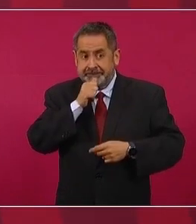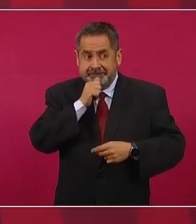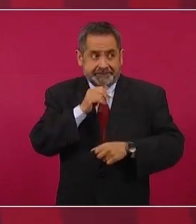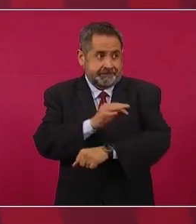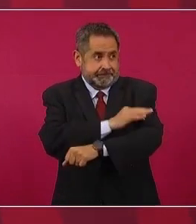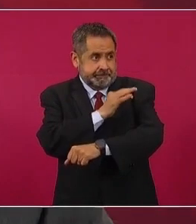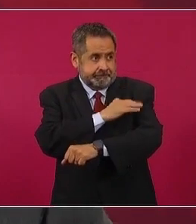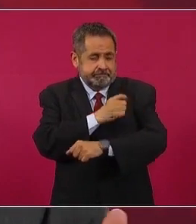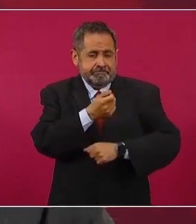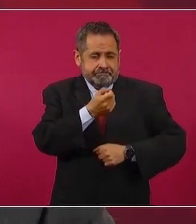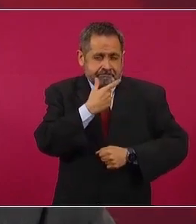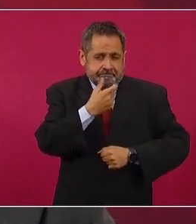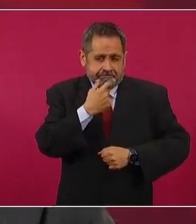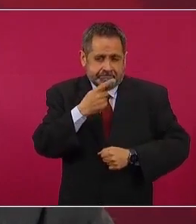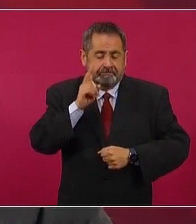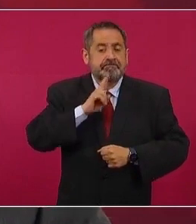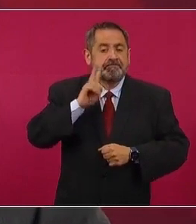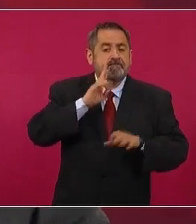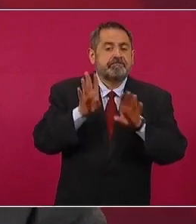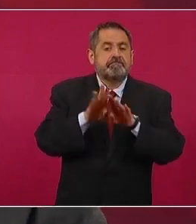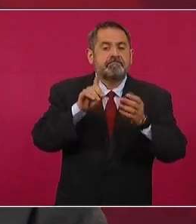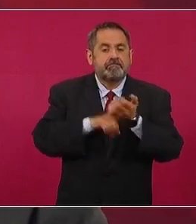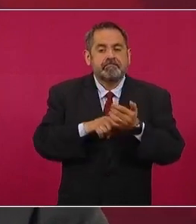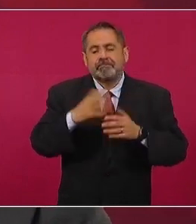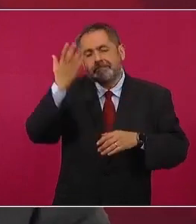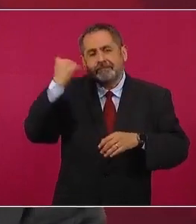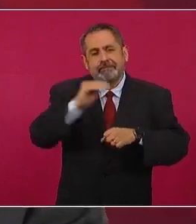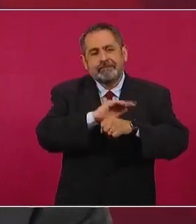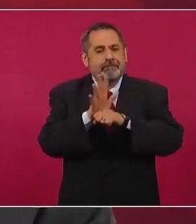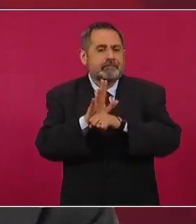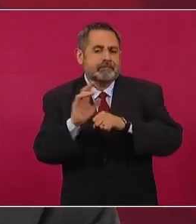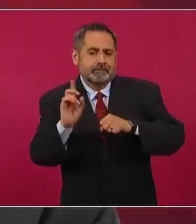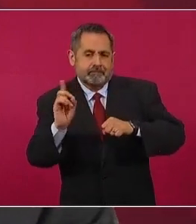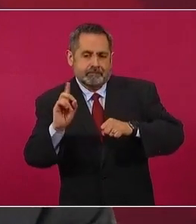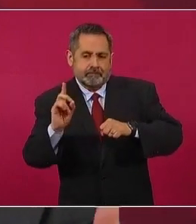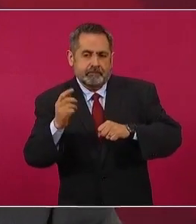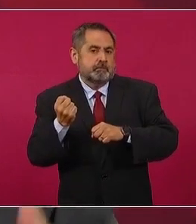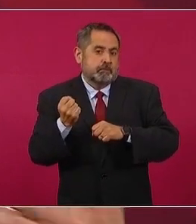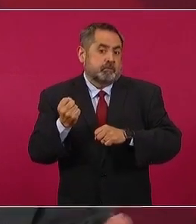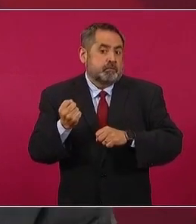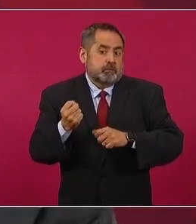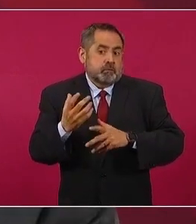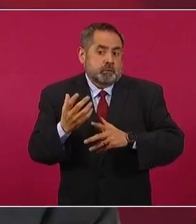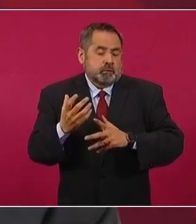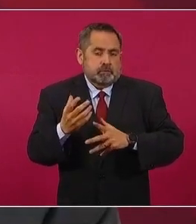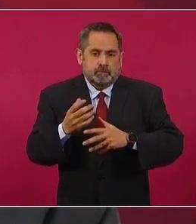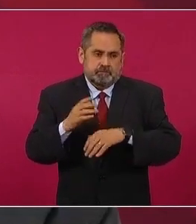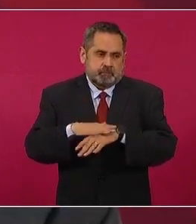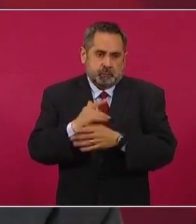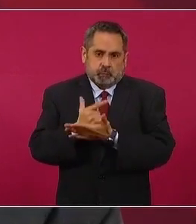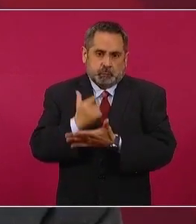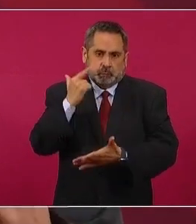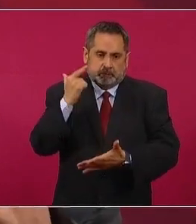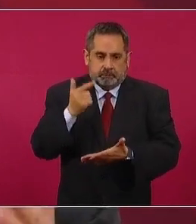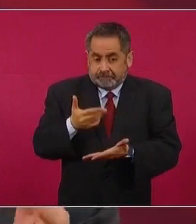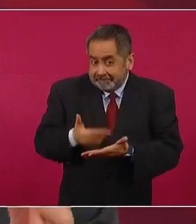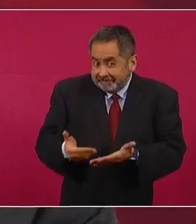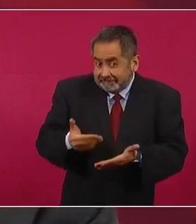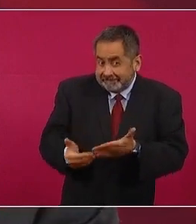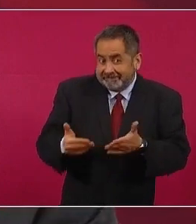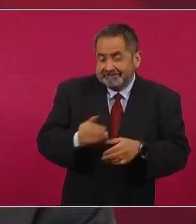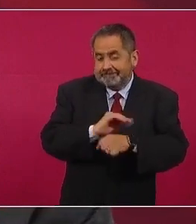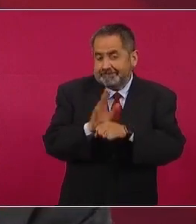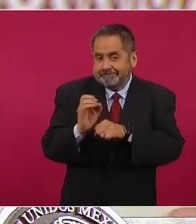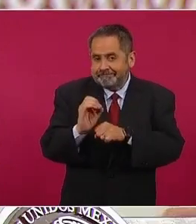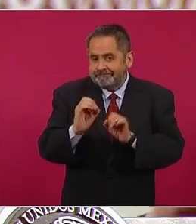y se investigaron cuando existía la variante Delta y otras variantes previas que dan un cuadro clínico más agresivo. Es muy